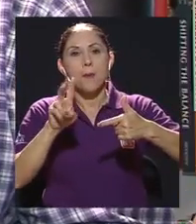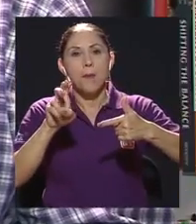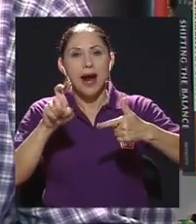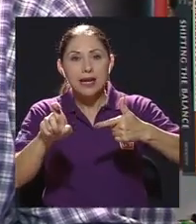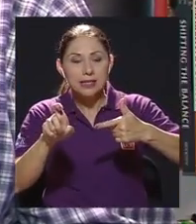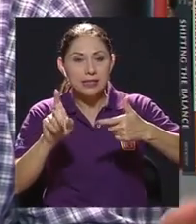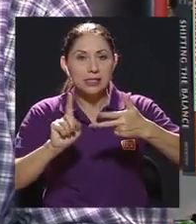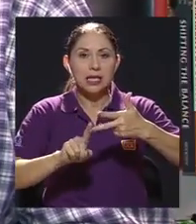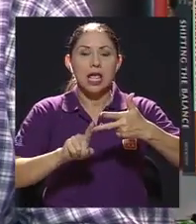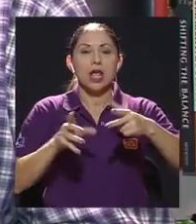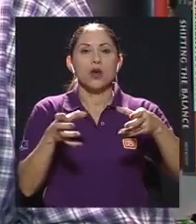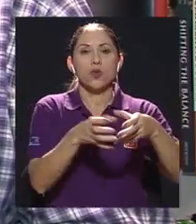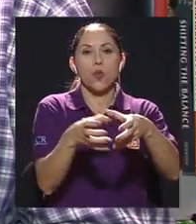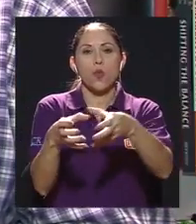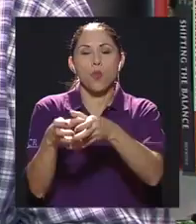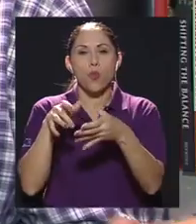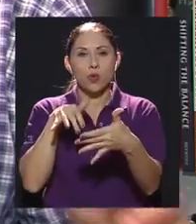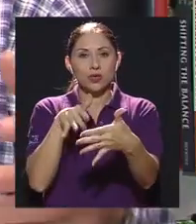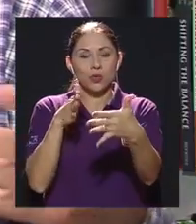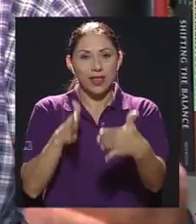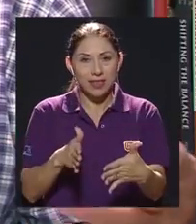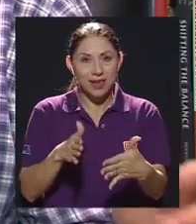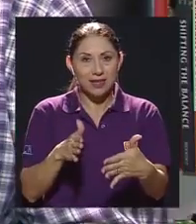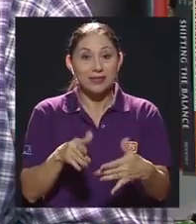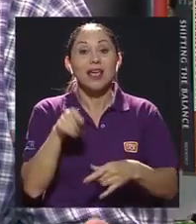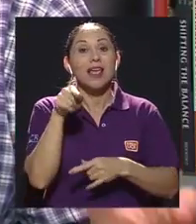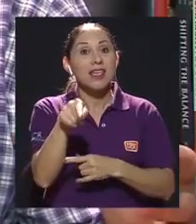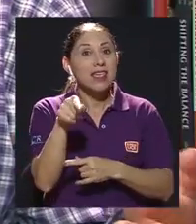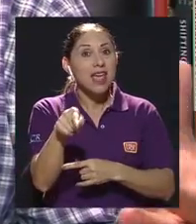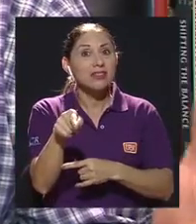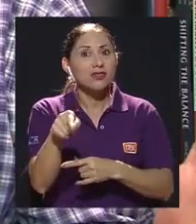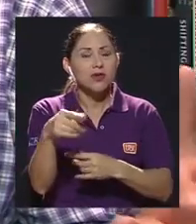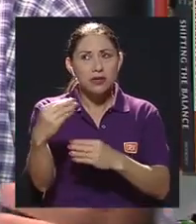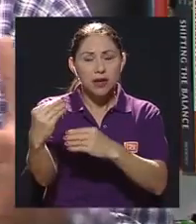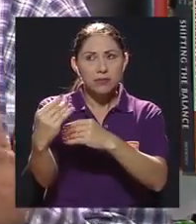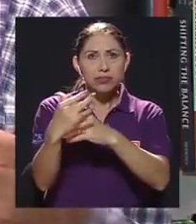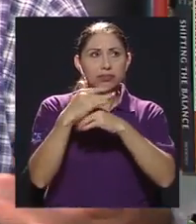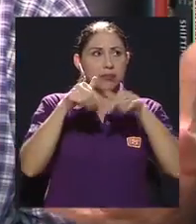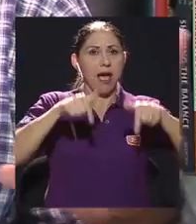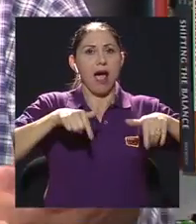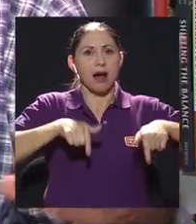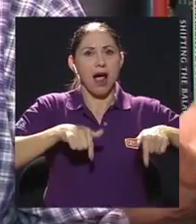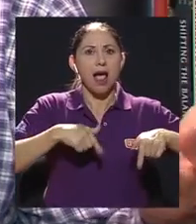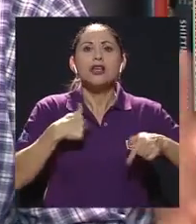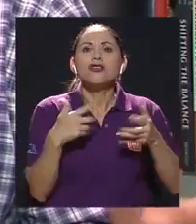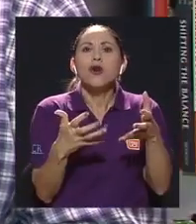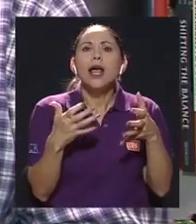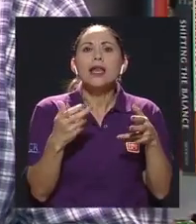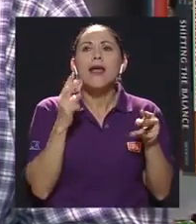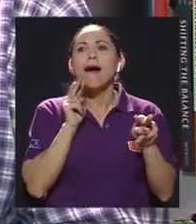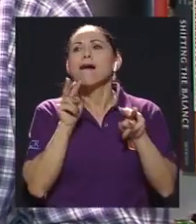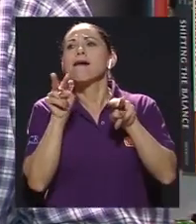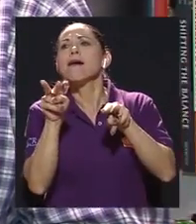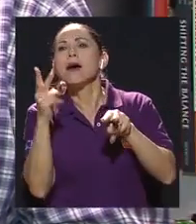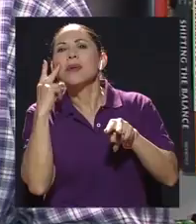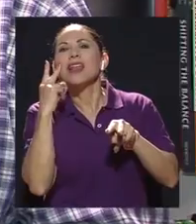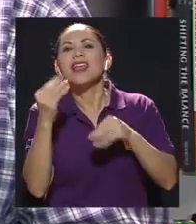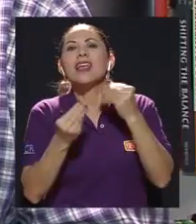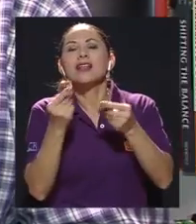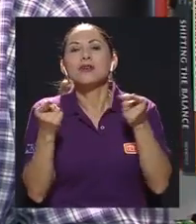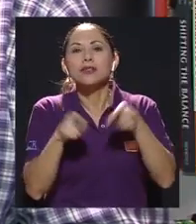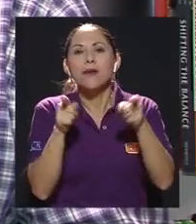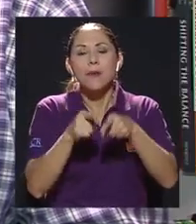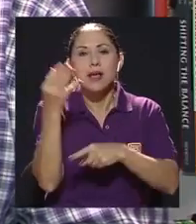movimientos estudiantiles, y eso nos llegó acá, y yo quería ir a ver qué era lo que estaba pasando en